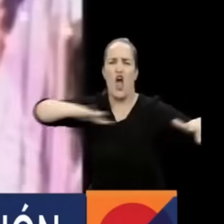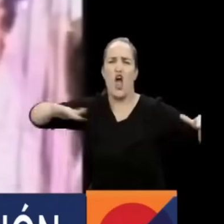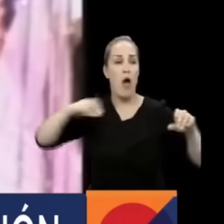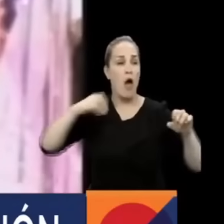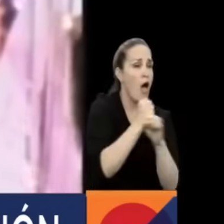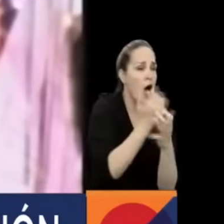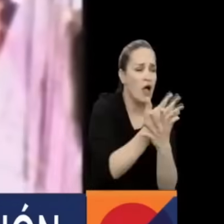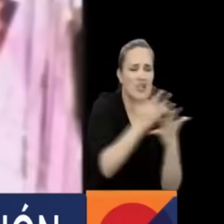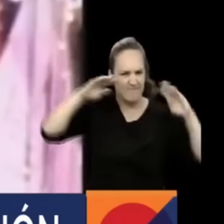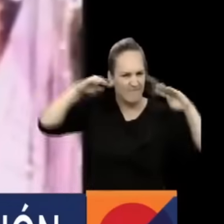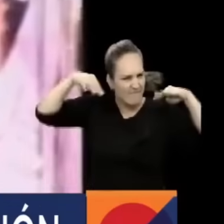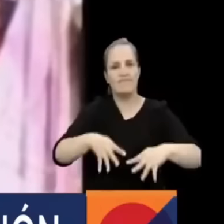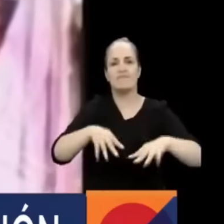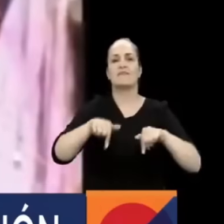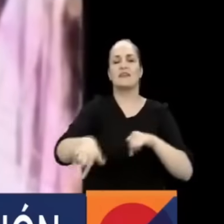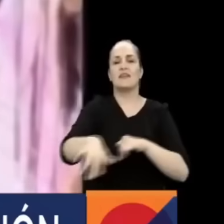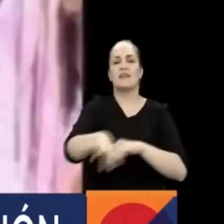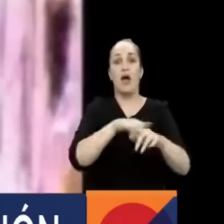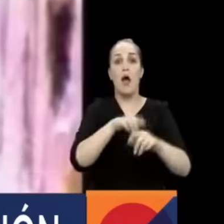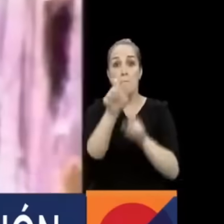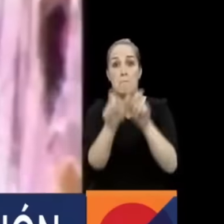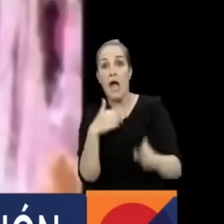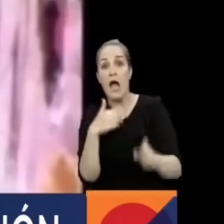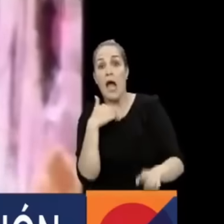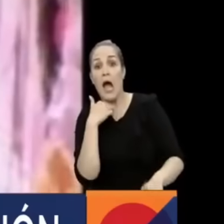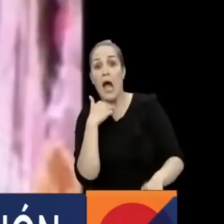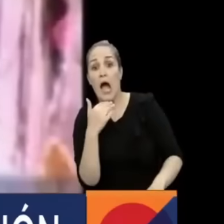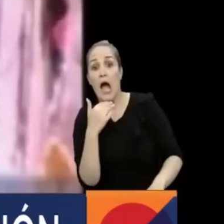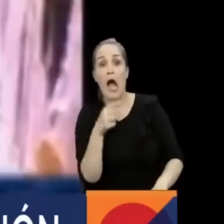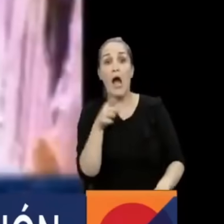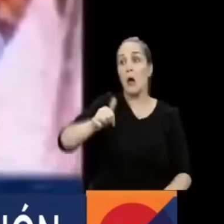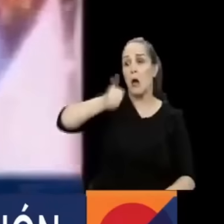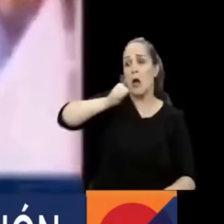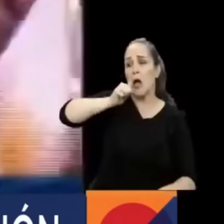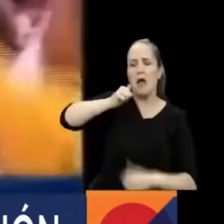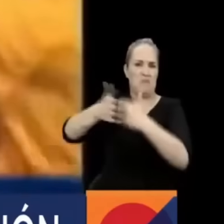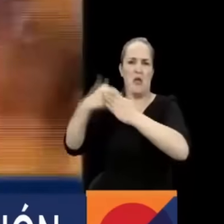concediendo amnistía a todos los alzados en copas.